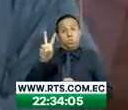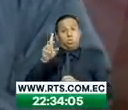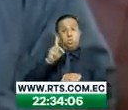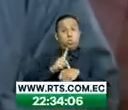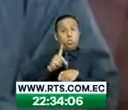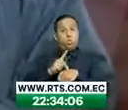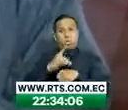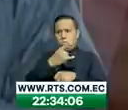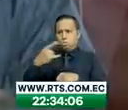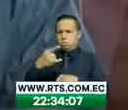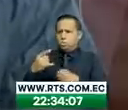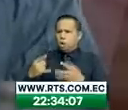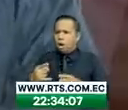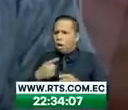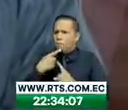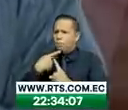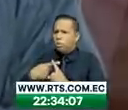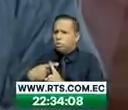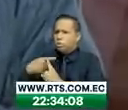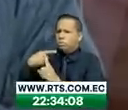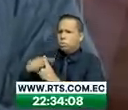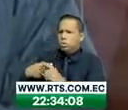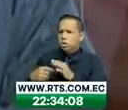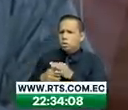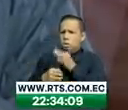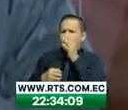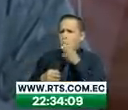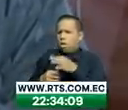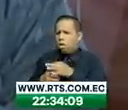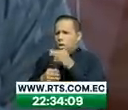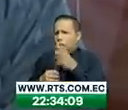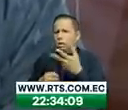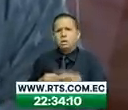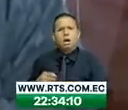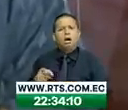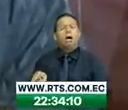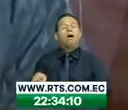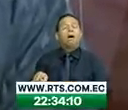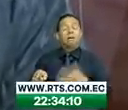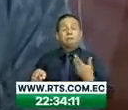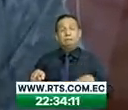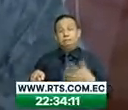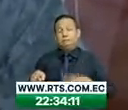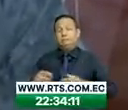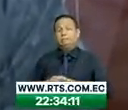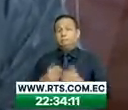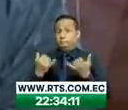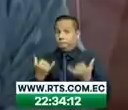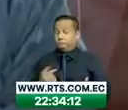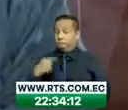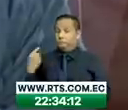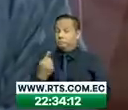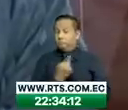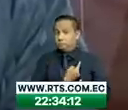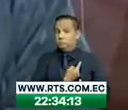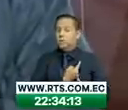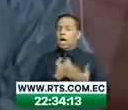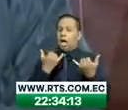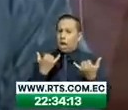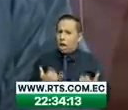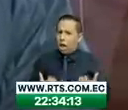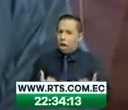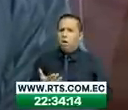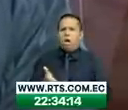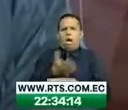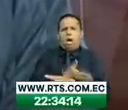a covite 19 positivos alcorón habidos en las últimas horas por estas situaciones que nosotros tenemos un reporte que hemos